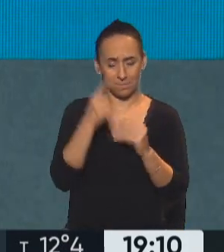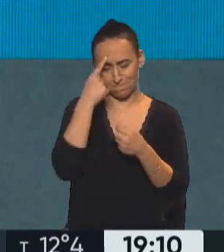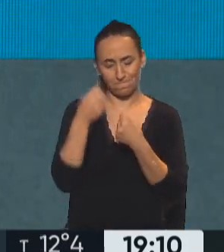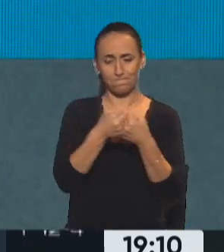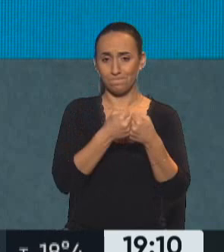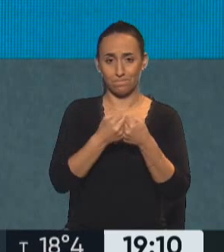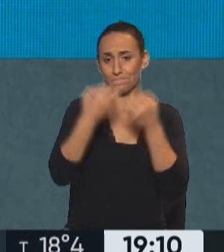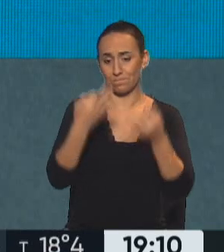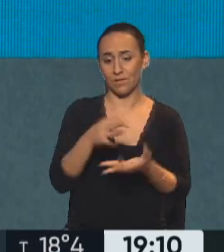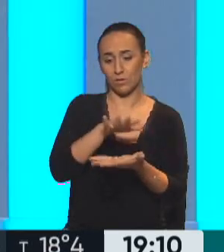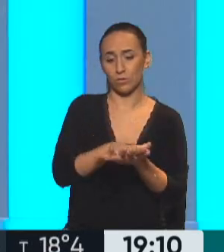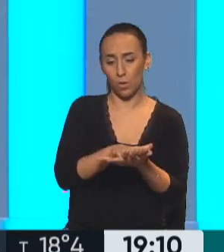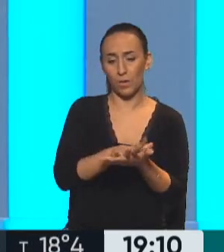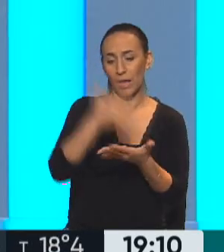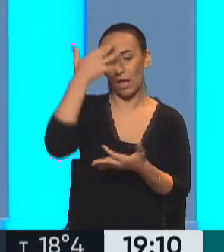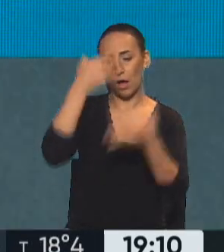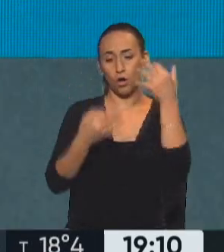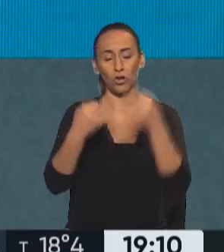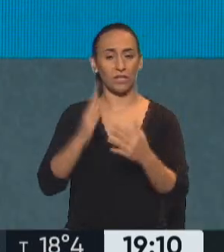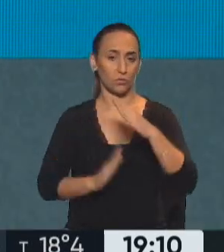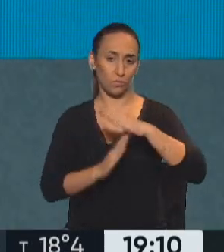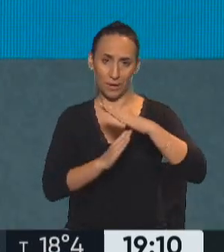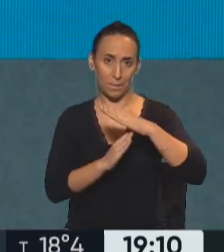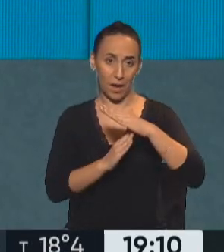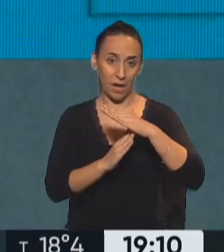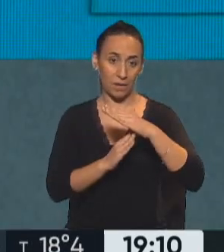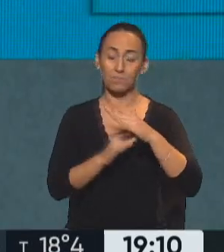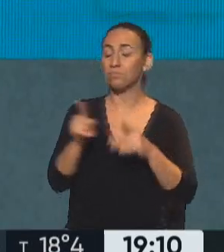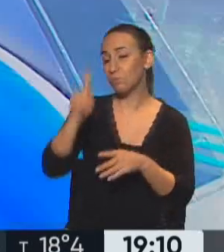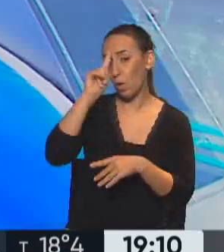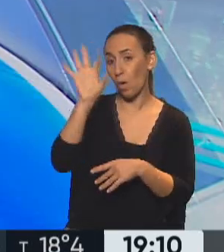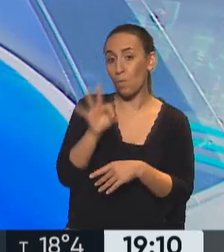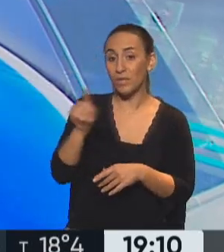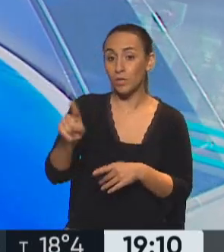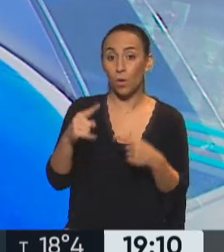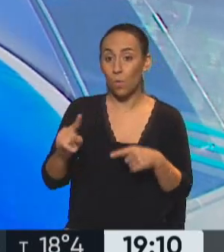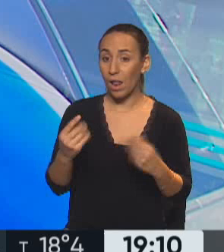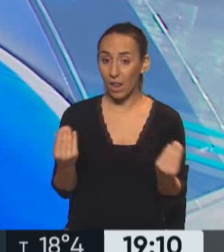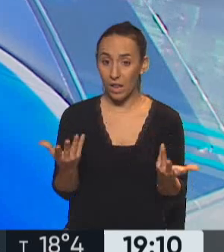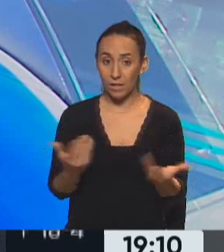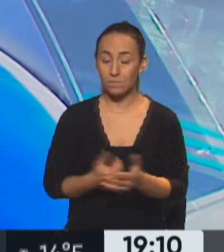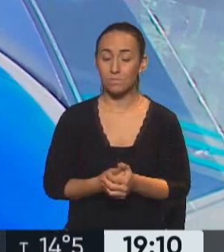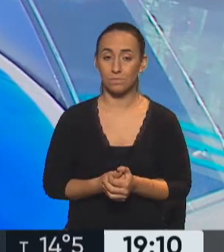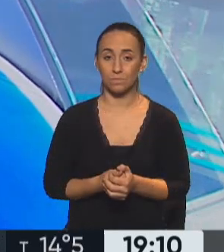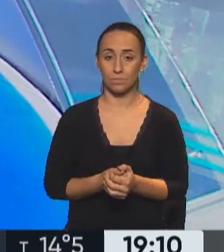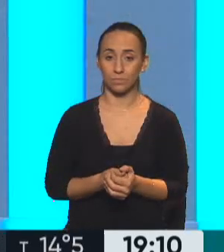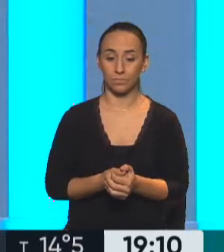Corte Suprema. Con la Corte Suprema. En principio, ¿qué opinión le merece? ¿Cómo están dadas y jugadas las